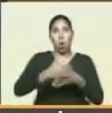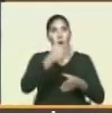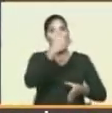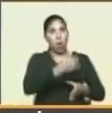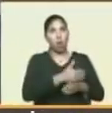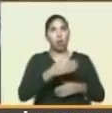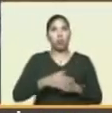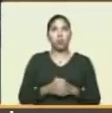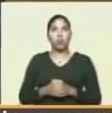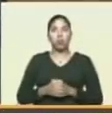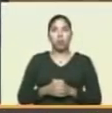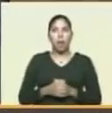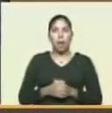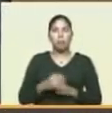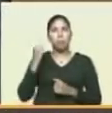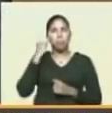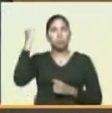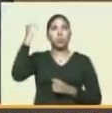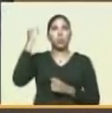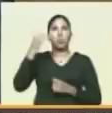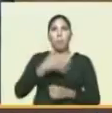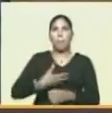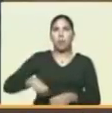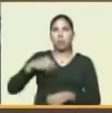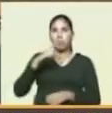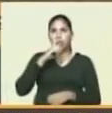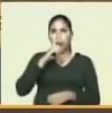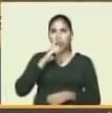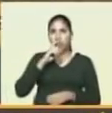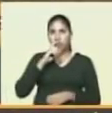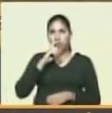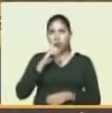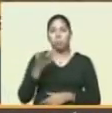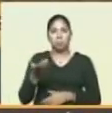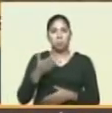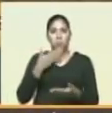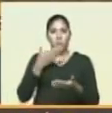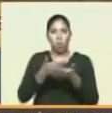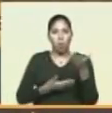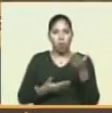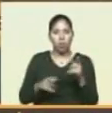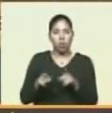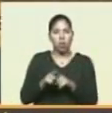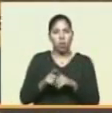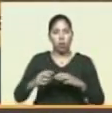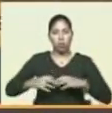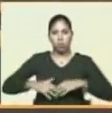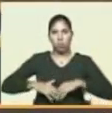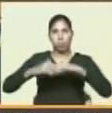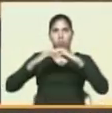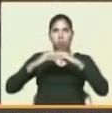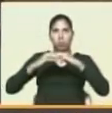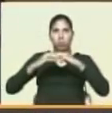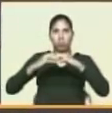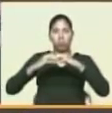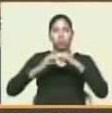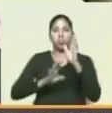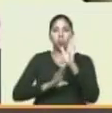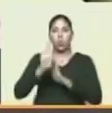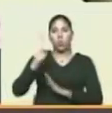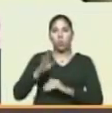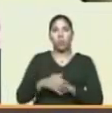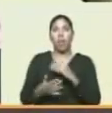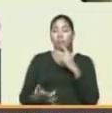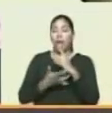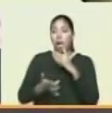presidente plantea una opción que nos permita, en primer lugar, fortalecer el desarrollo, el avance de las